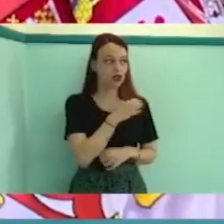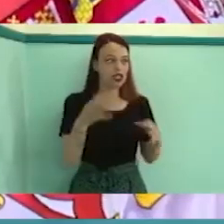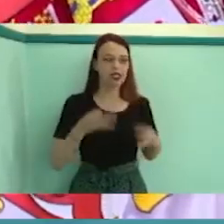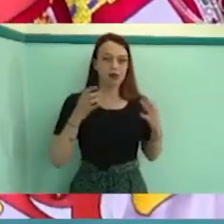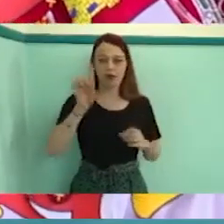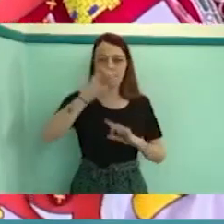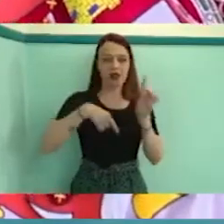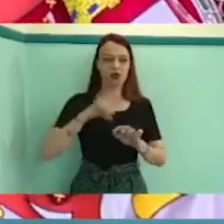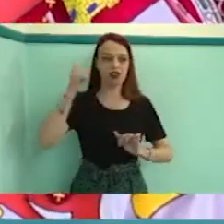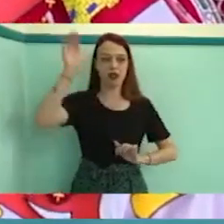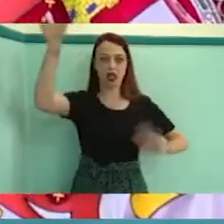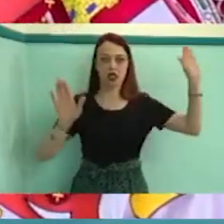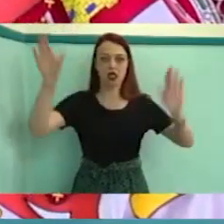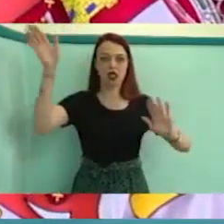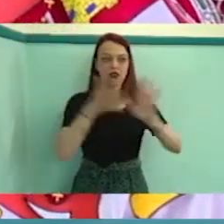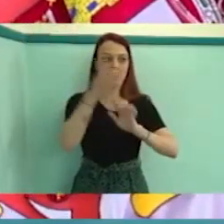ya